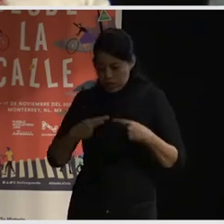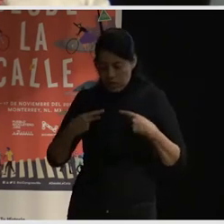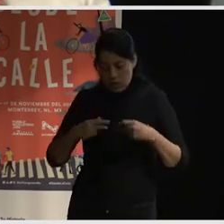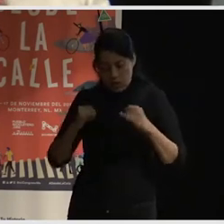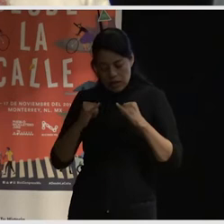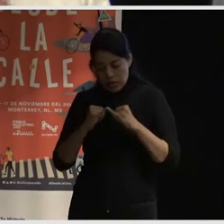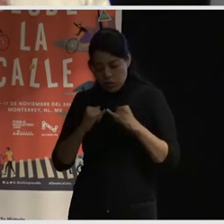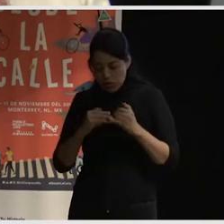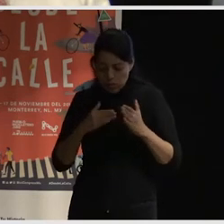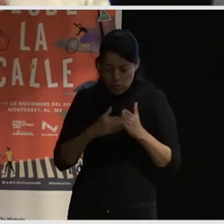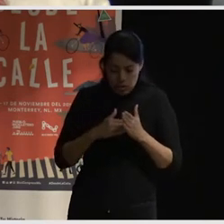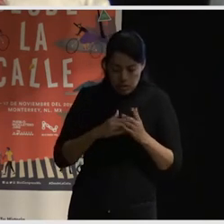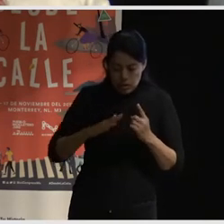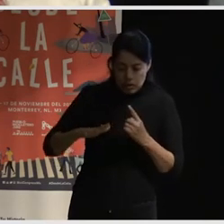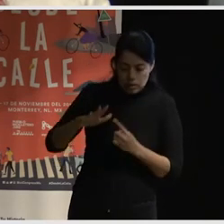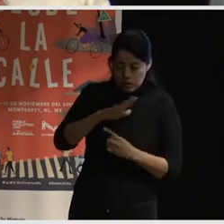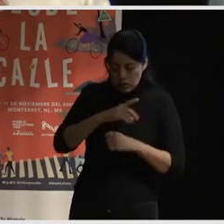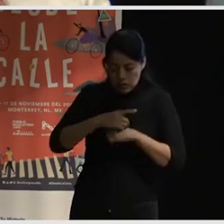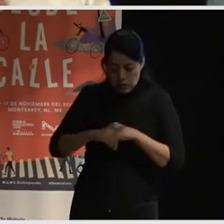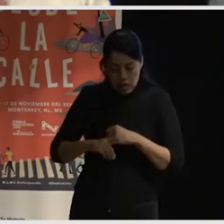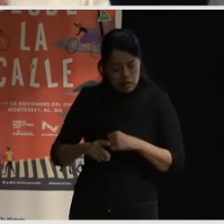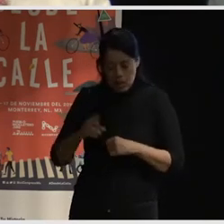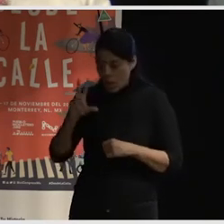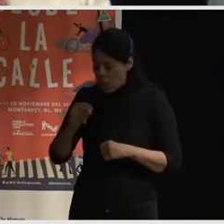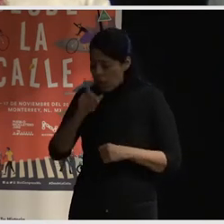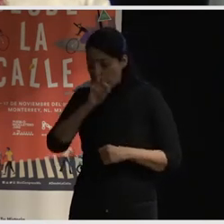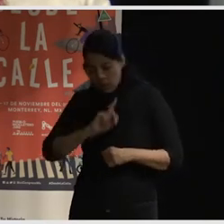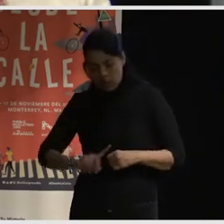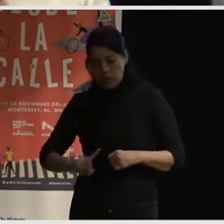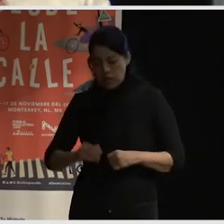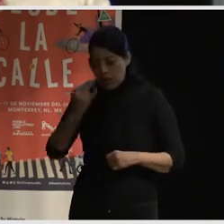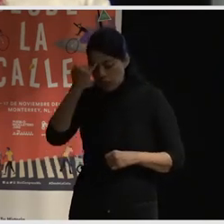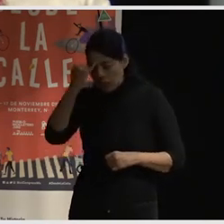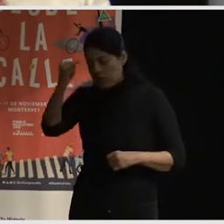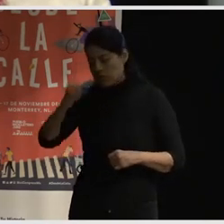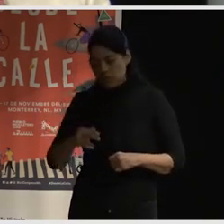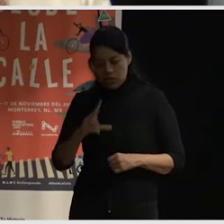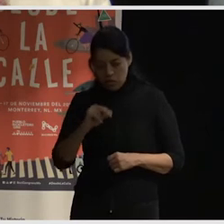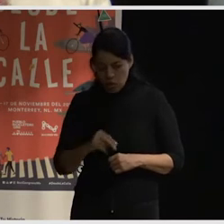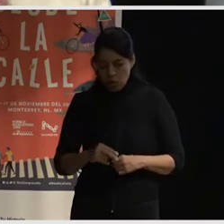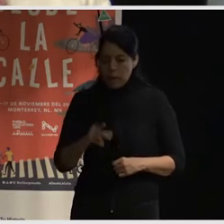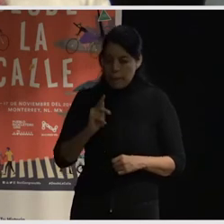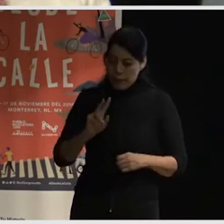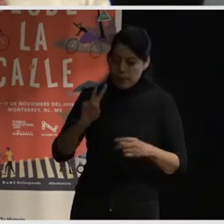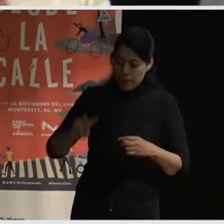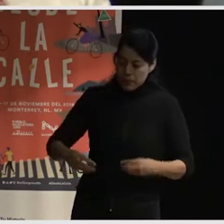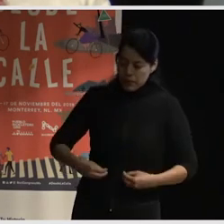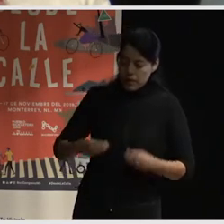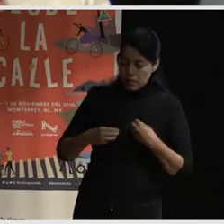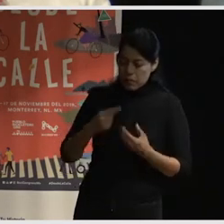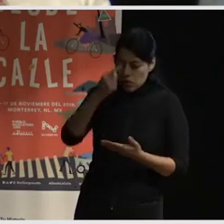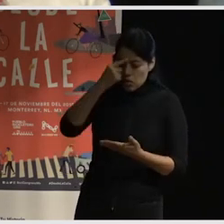dicen que la crisis climática no es cierto y que son inventos nosotros lo estamos viendo aquí y luego dentro de los que sí